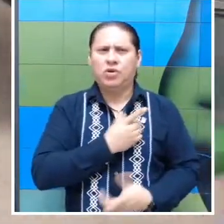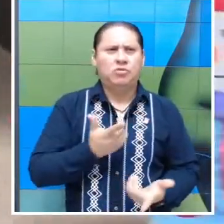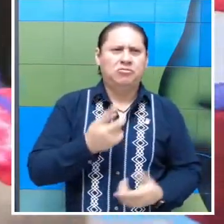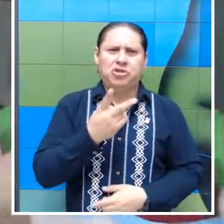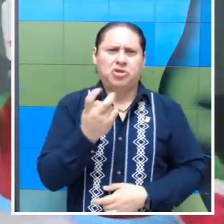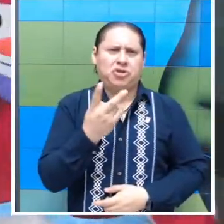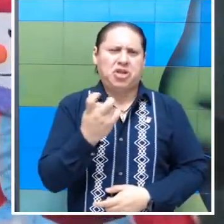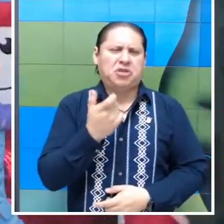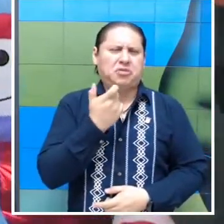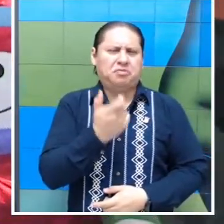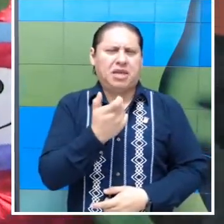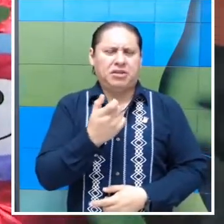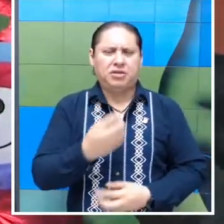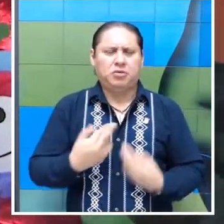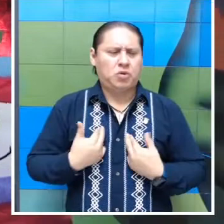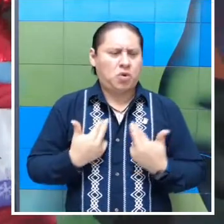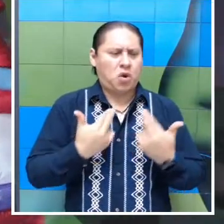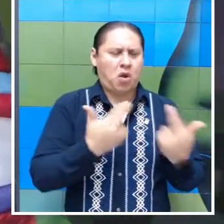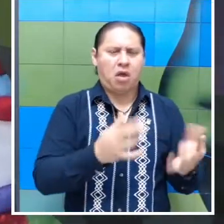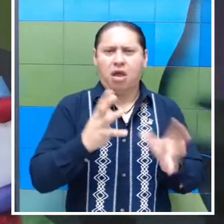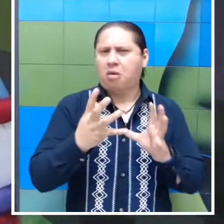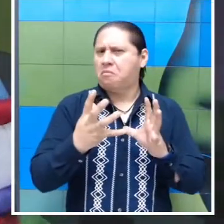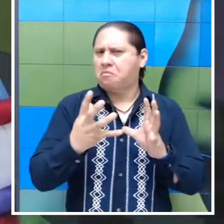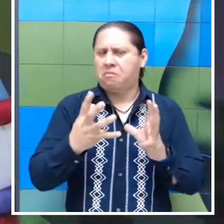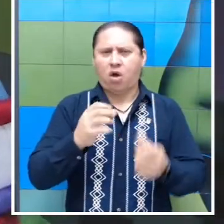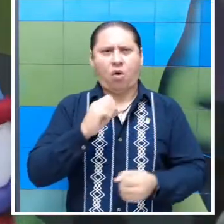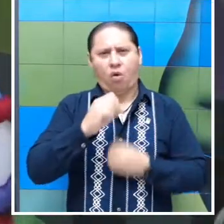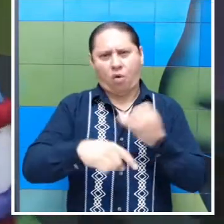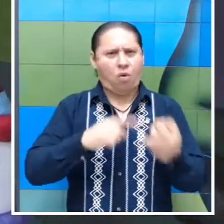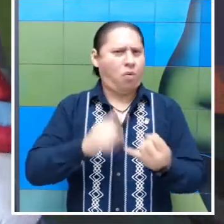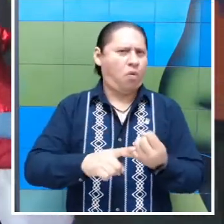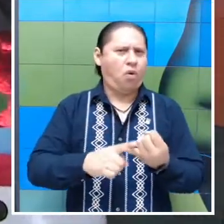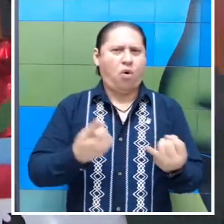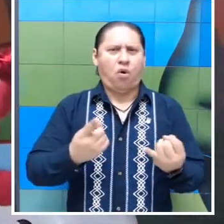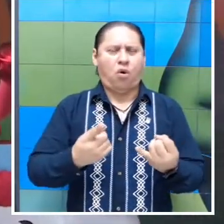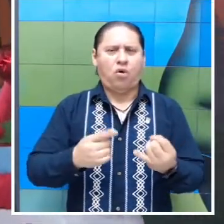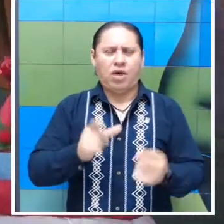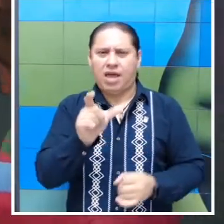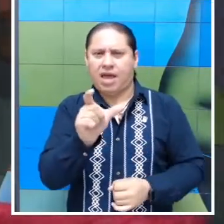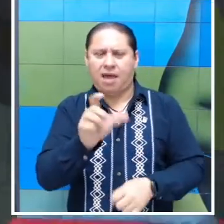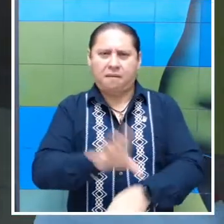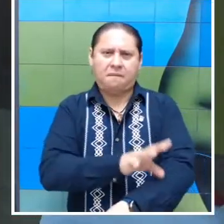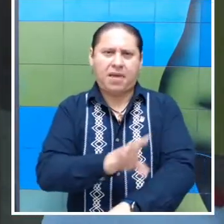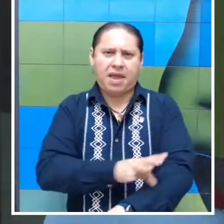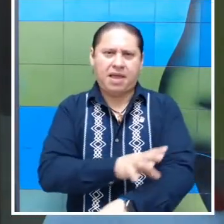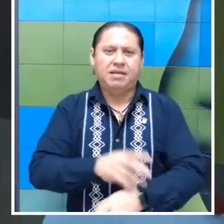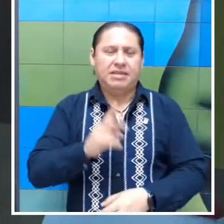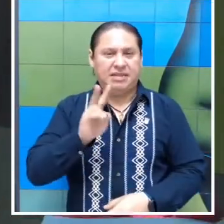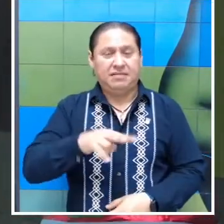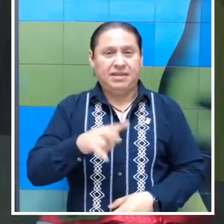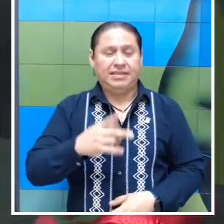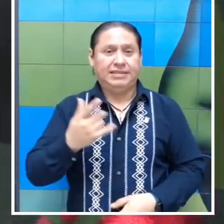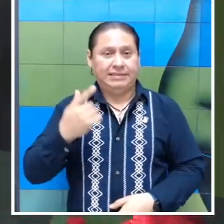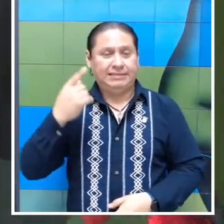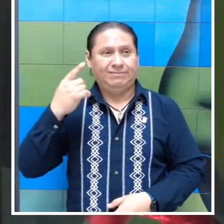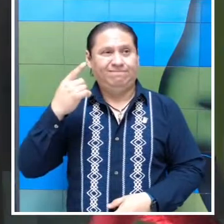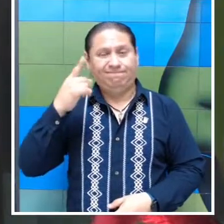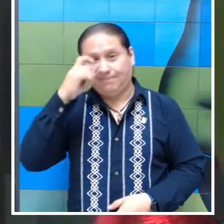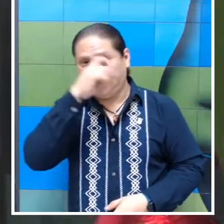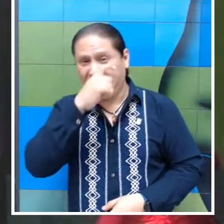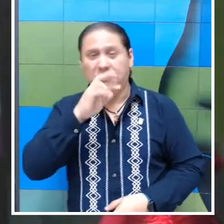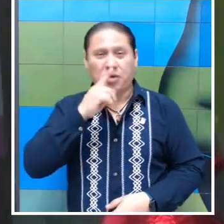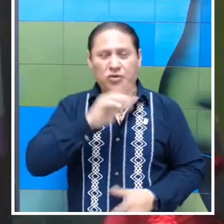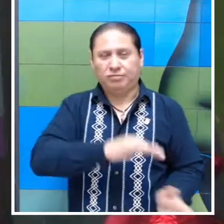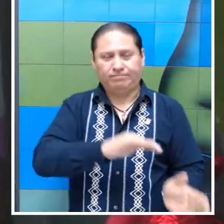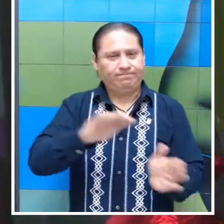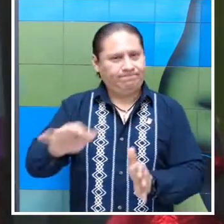menor a 200 pesos, no pelotas, no bélicos y que no utilicen baterías, porque es mucho más complicado para los niños, ¿verdad?